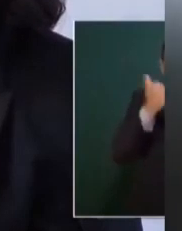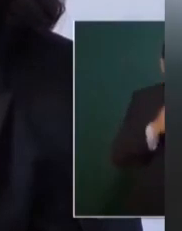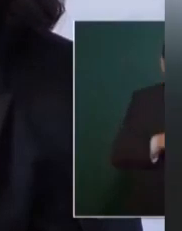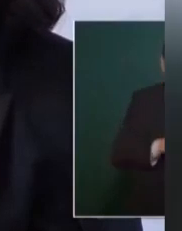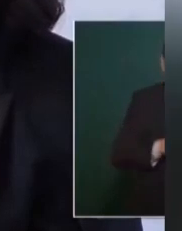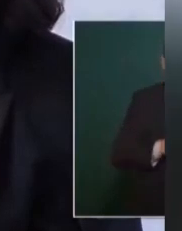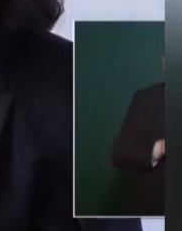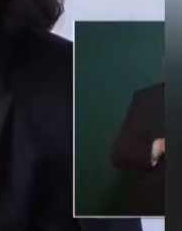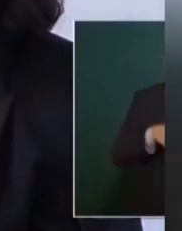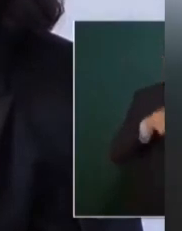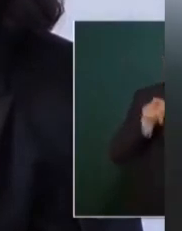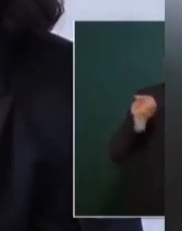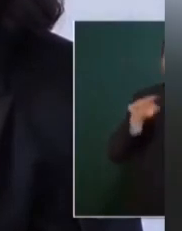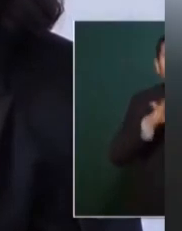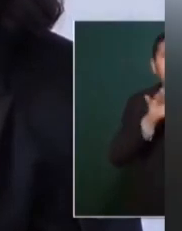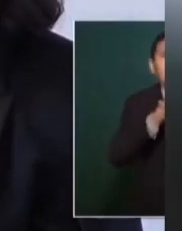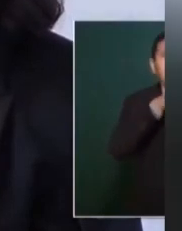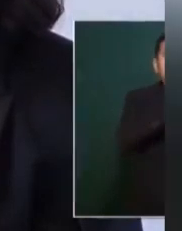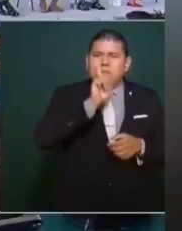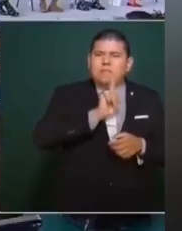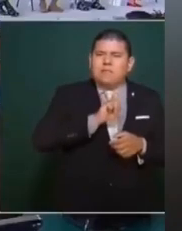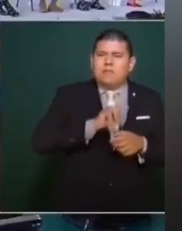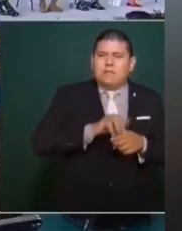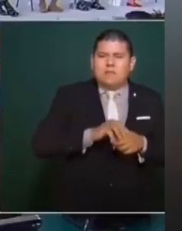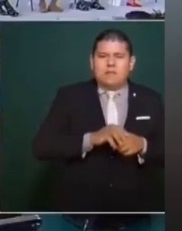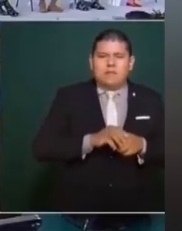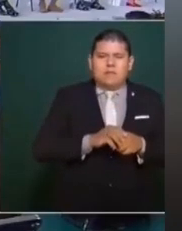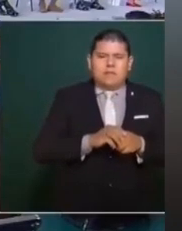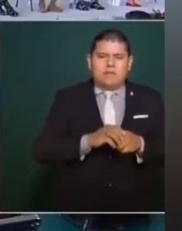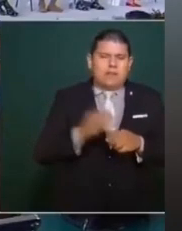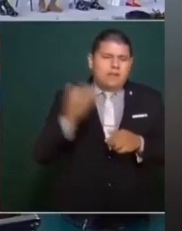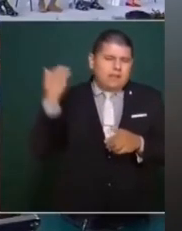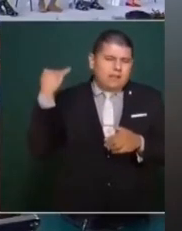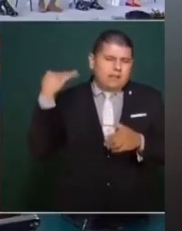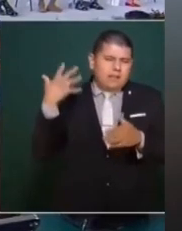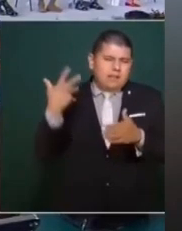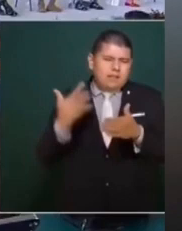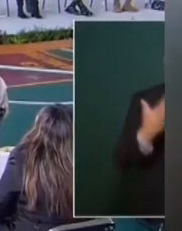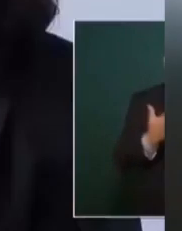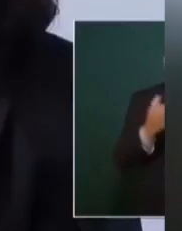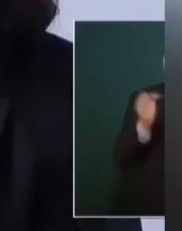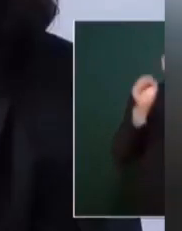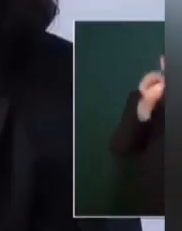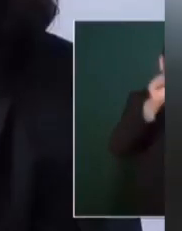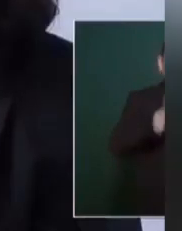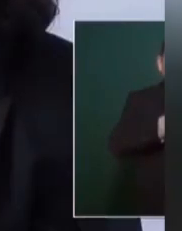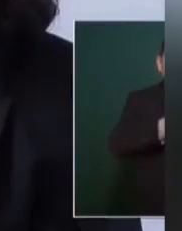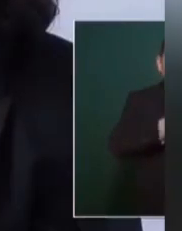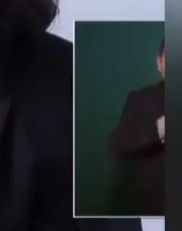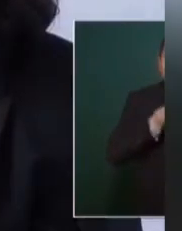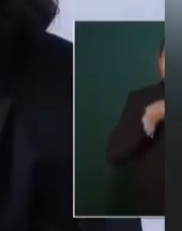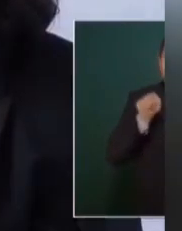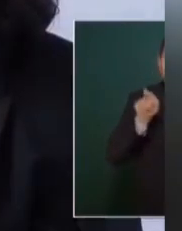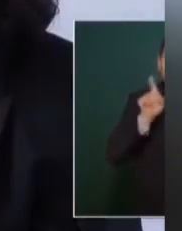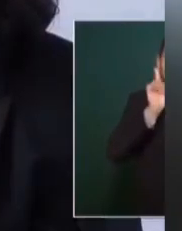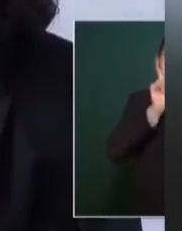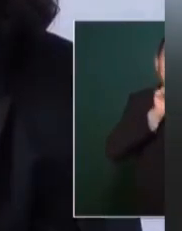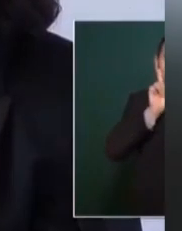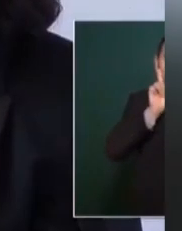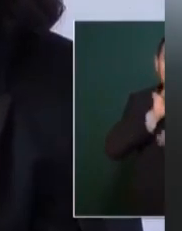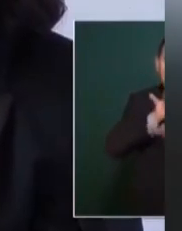la señorita no dice mentiras. Pues no sabrá leer la señorita